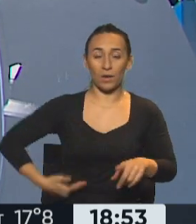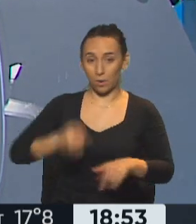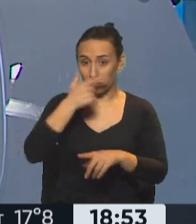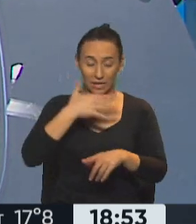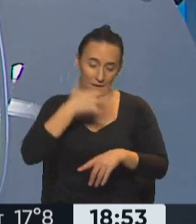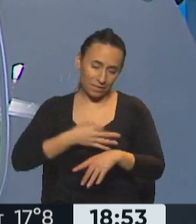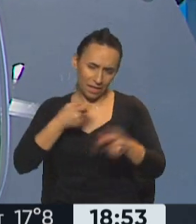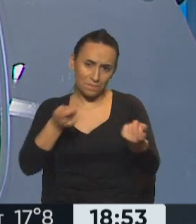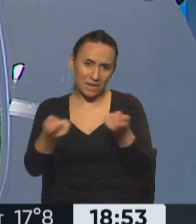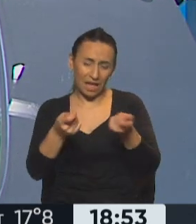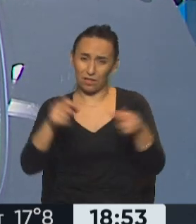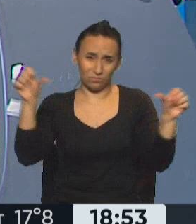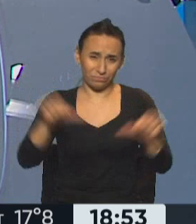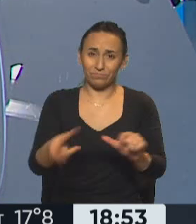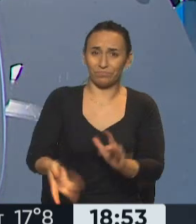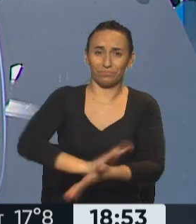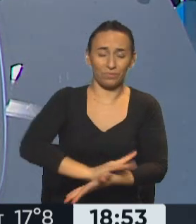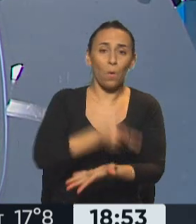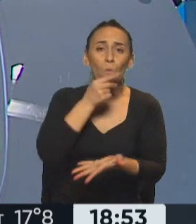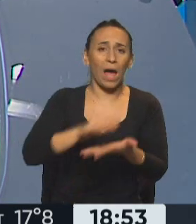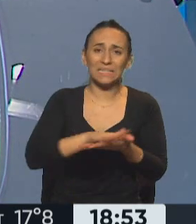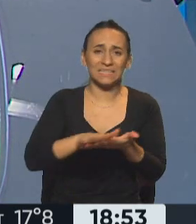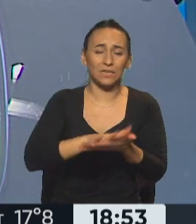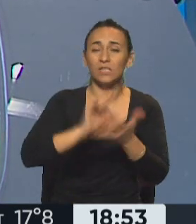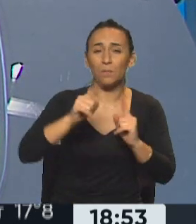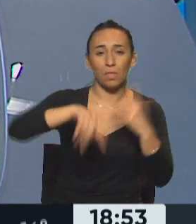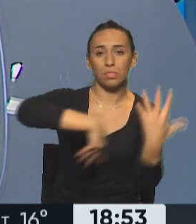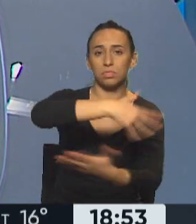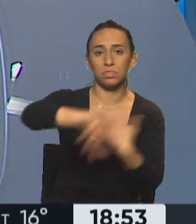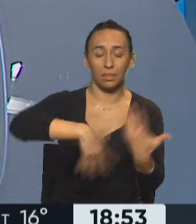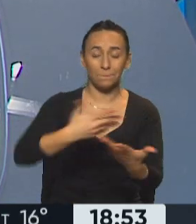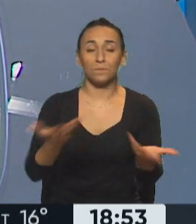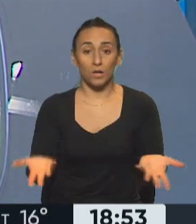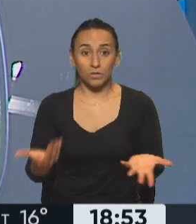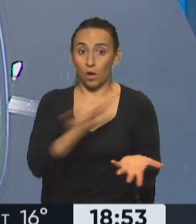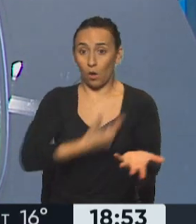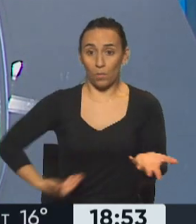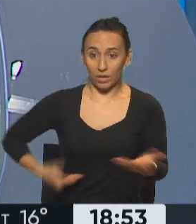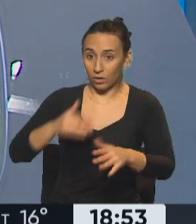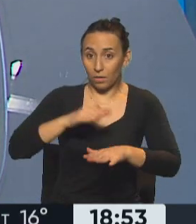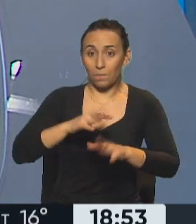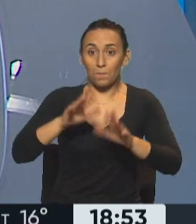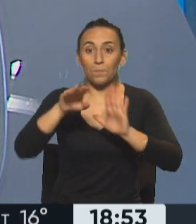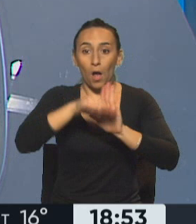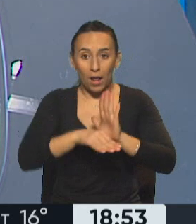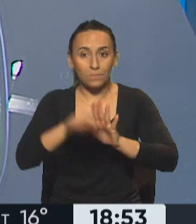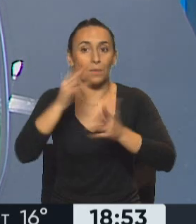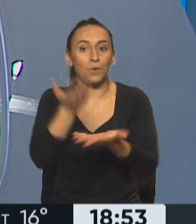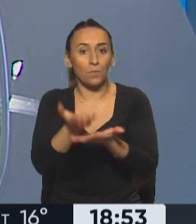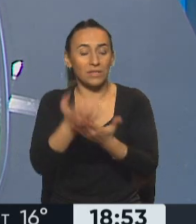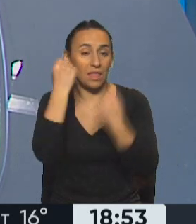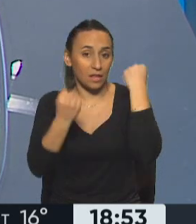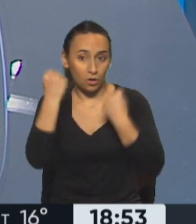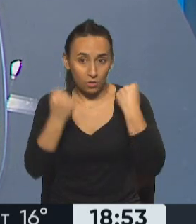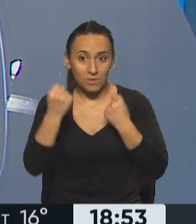había dejado vacío y bastante desordenado. El gobierno tiene gran parte del programa económico basado en la